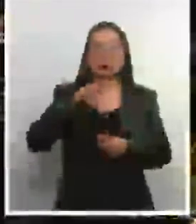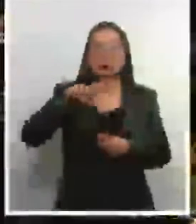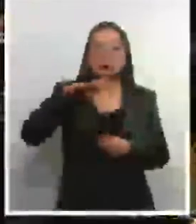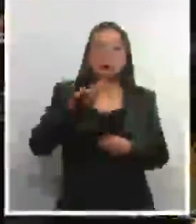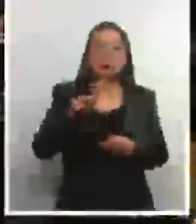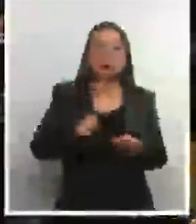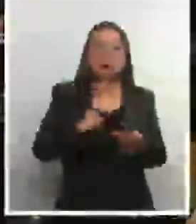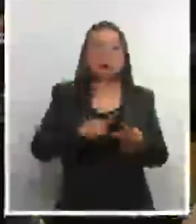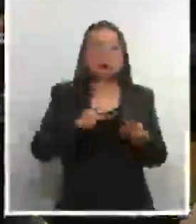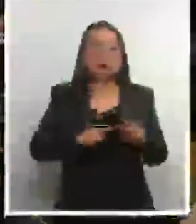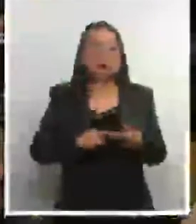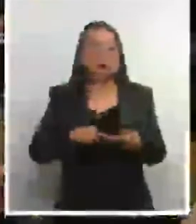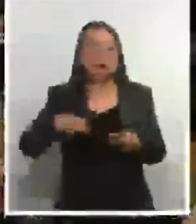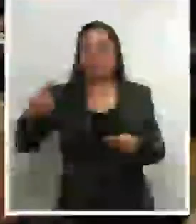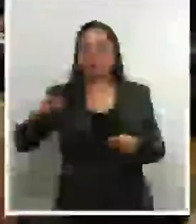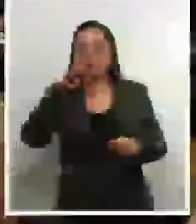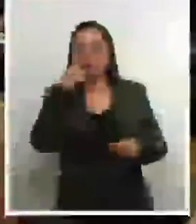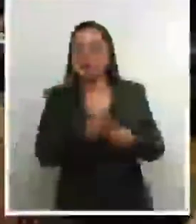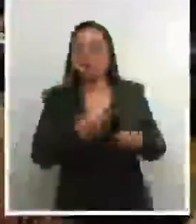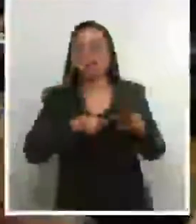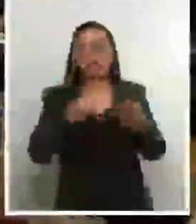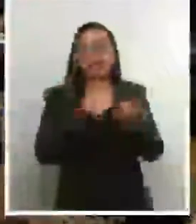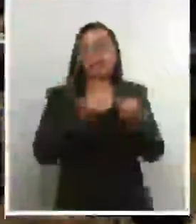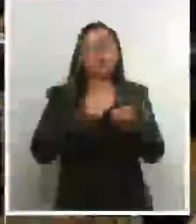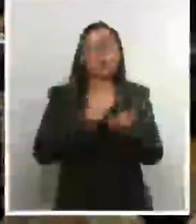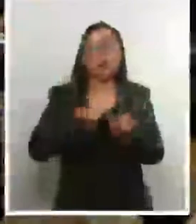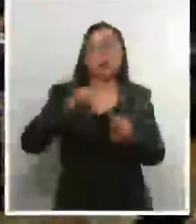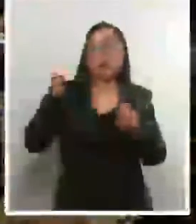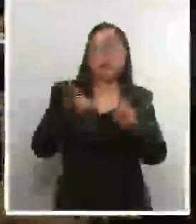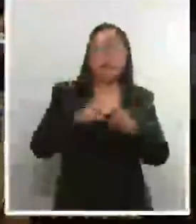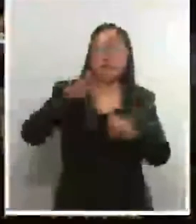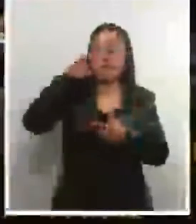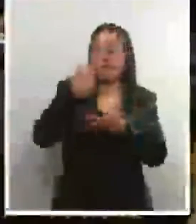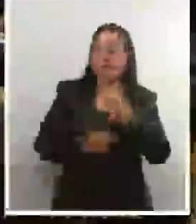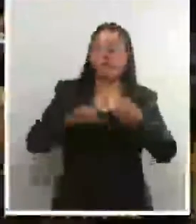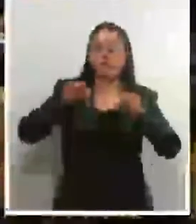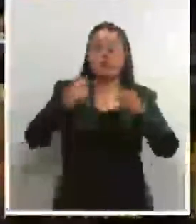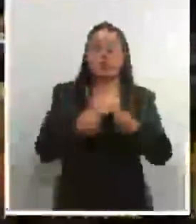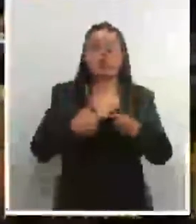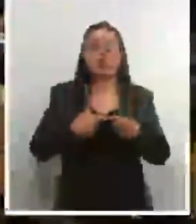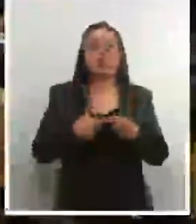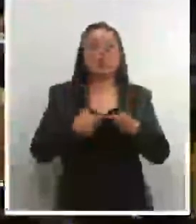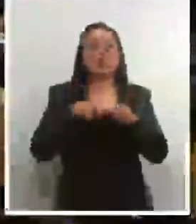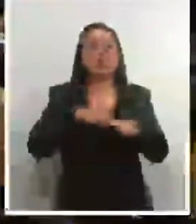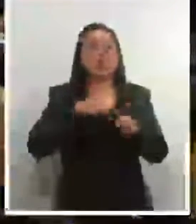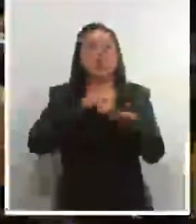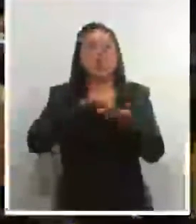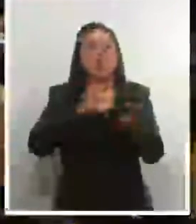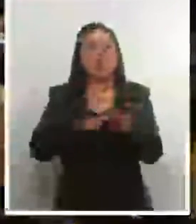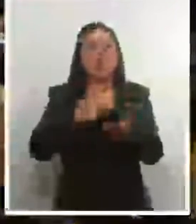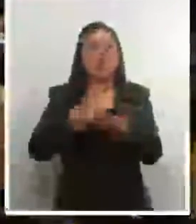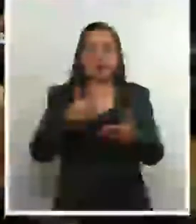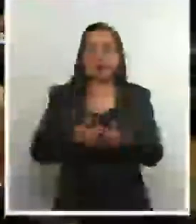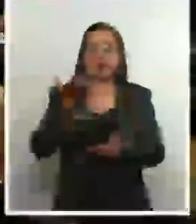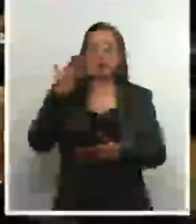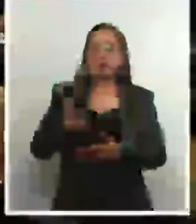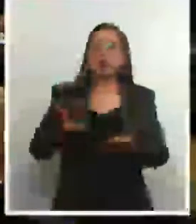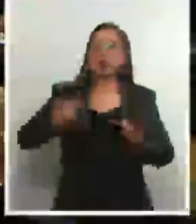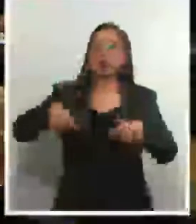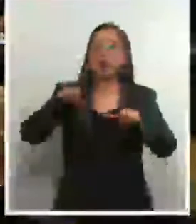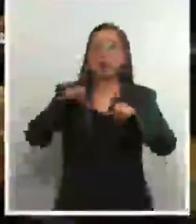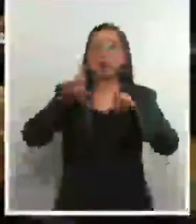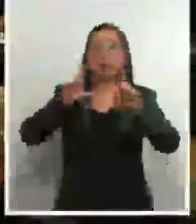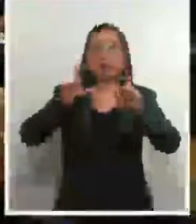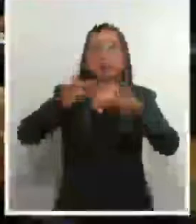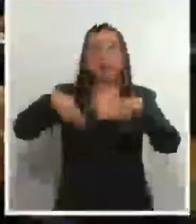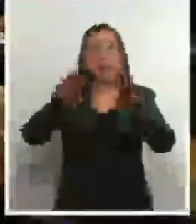victimarios y aquellas personas que hubieran sido afectadas En este momento se cierra el tablero